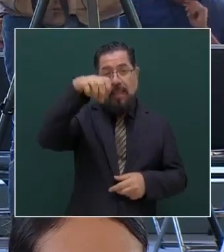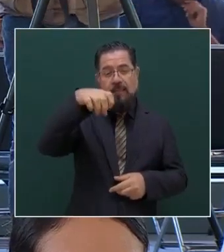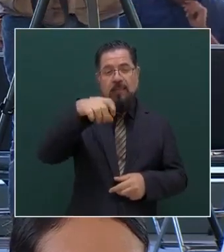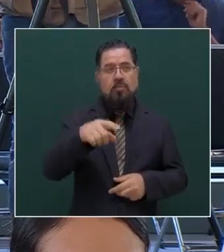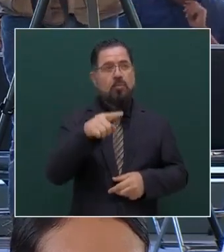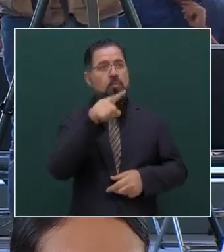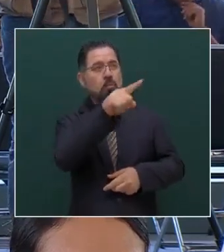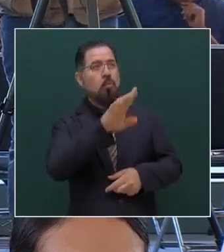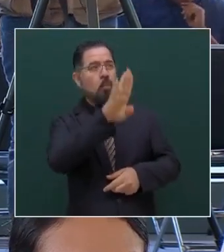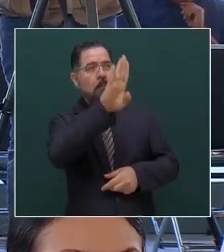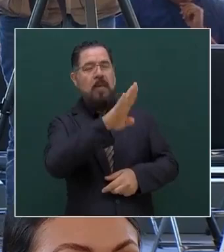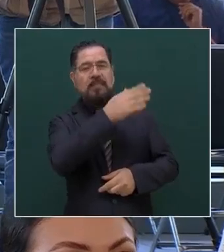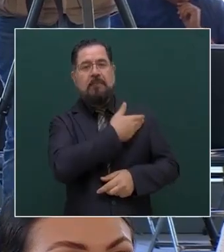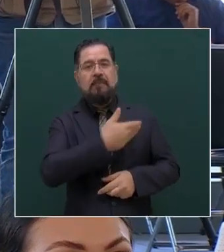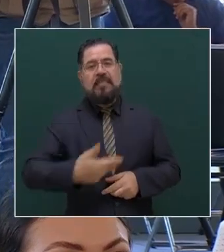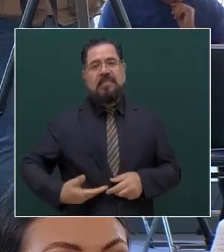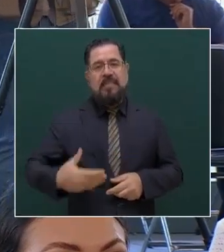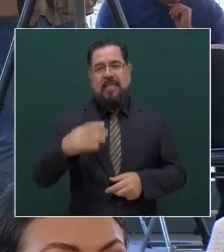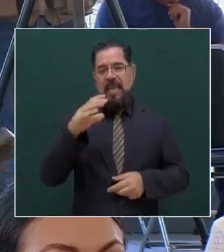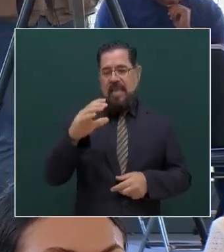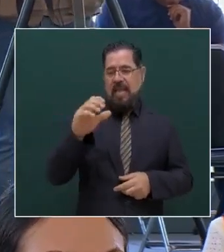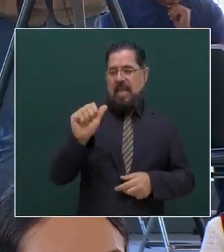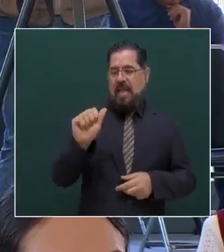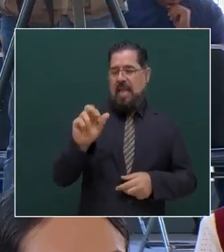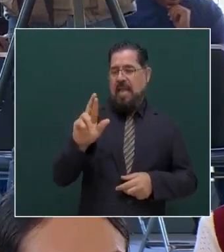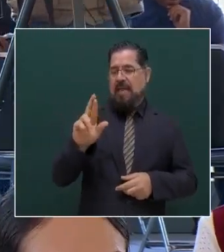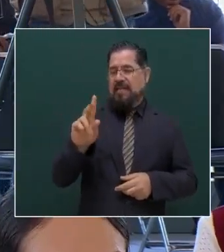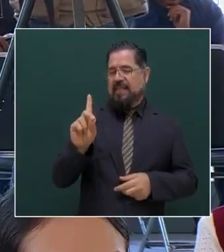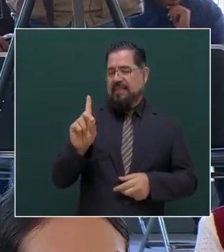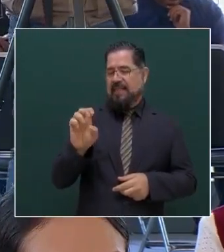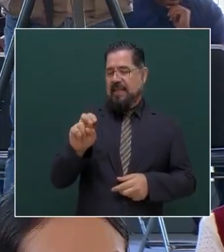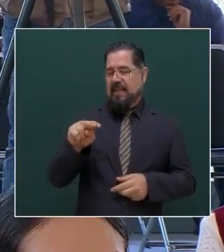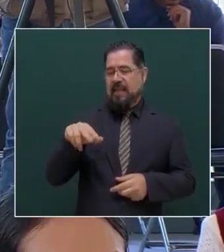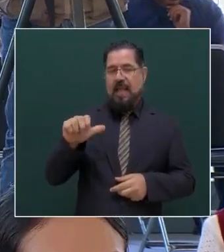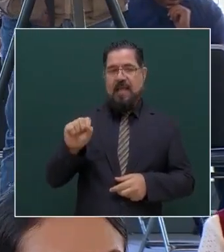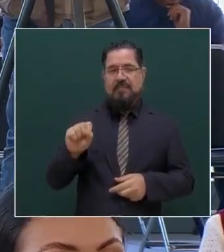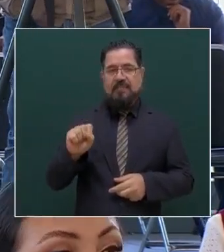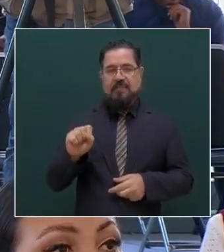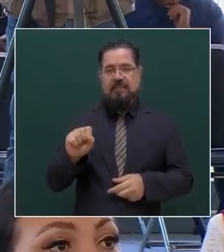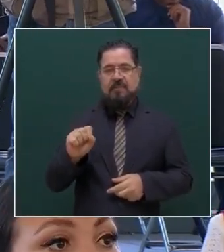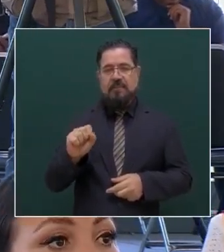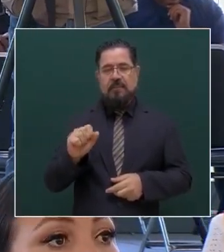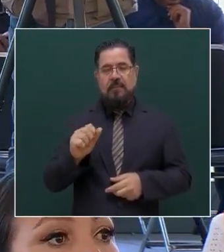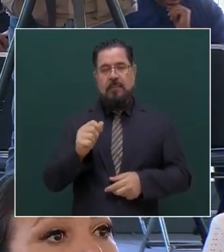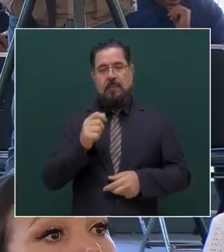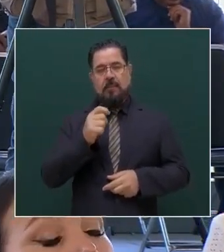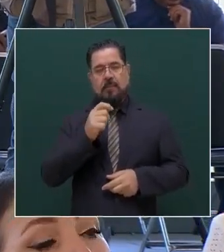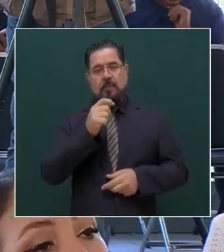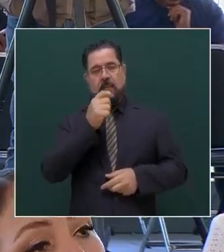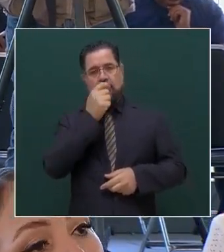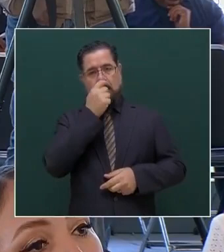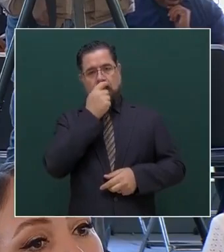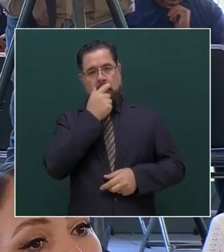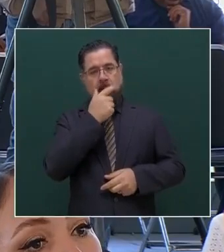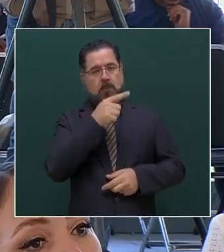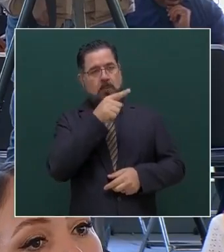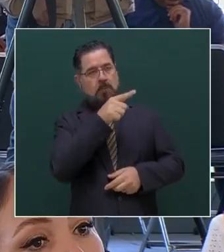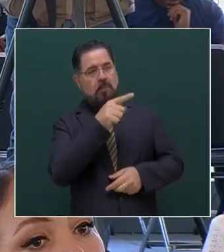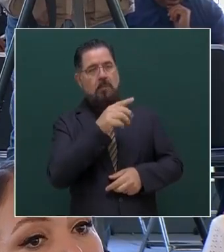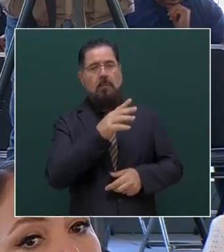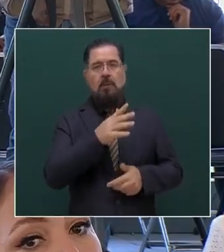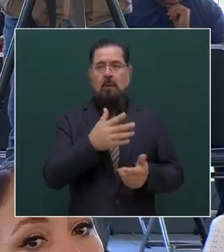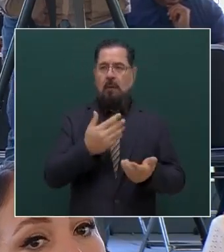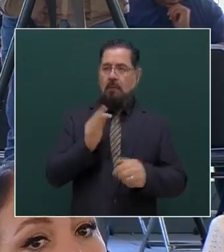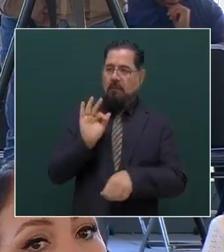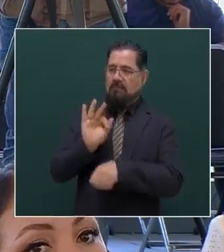con Cárdenas, por las actividades que ha estado realizando, por el distrito de Riego y ahora